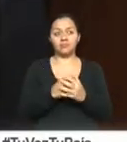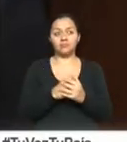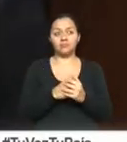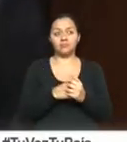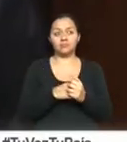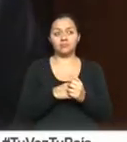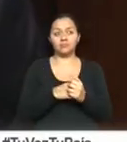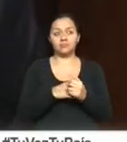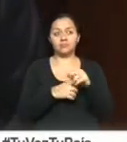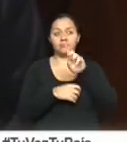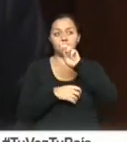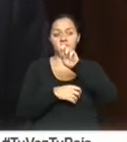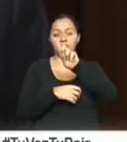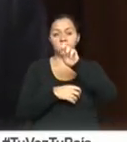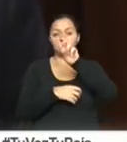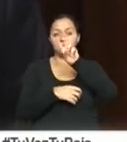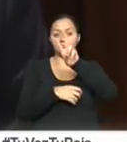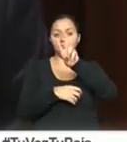son